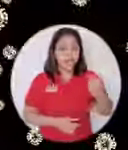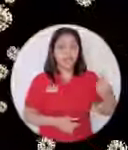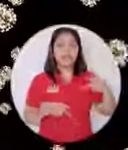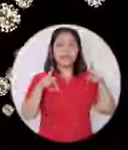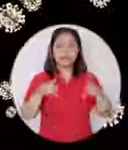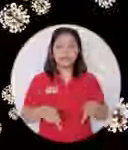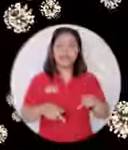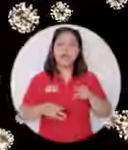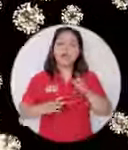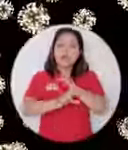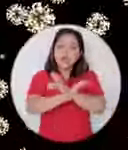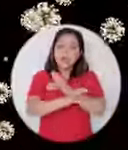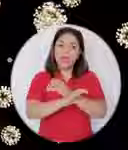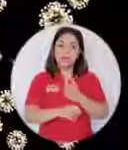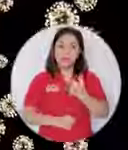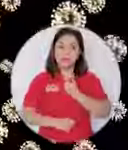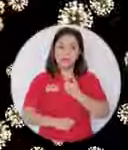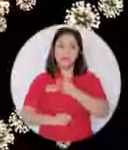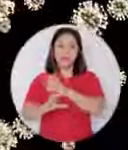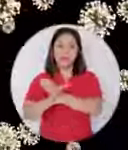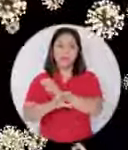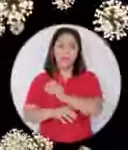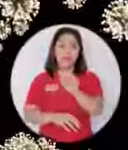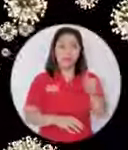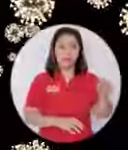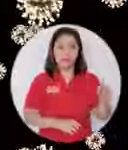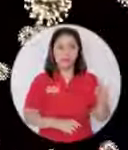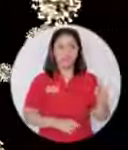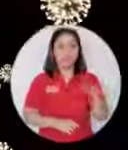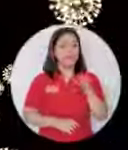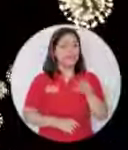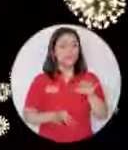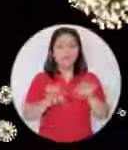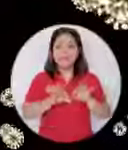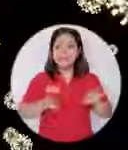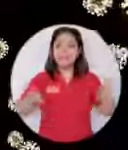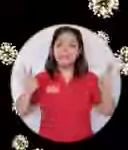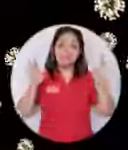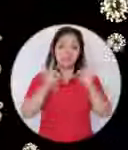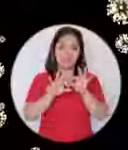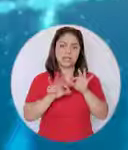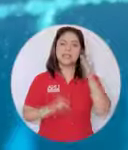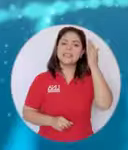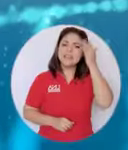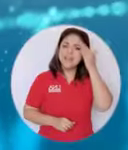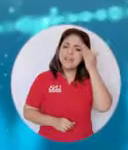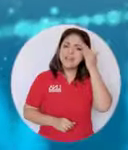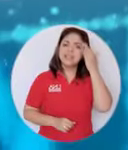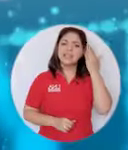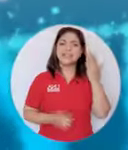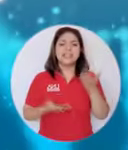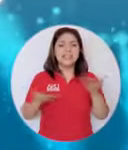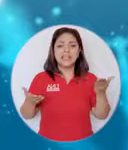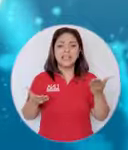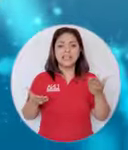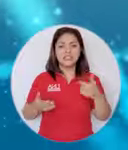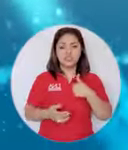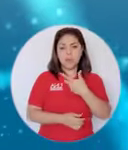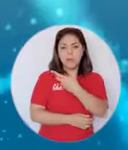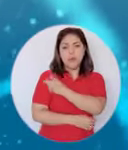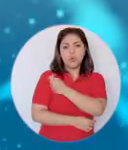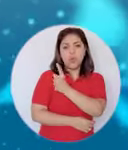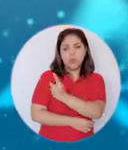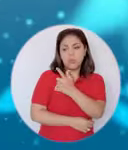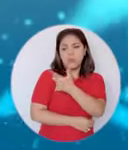uno de nosotros en el mismo sentido de cuidarnos nosotros mismos y cuidar a los demás. Es algo sumamente importante de que saber de que